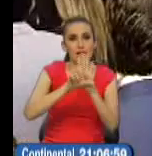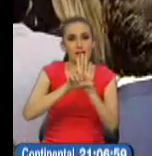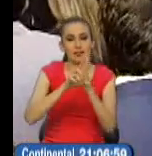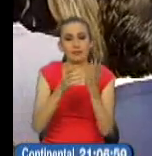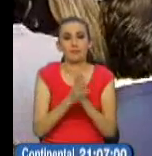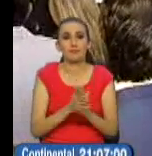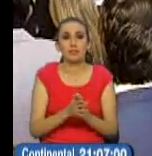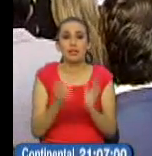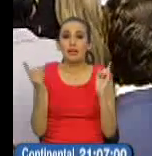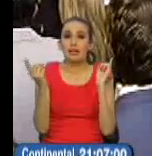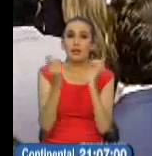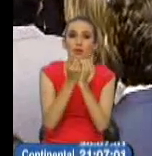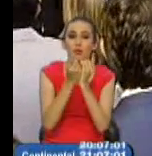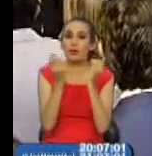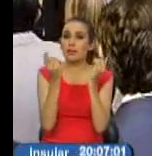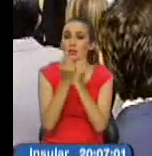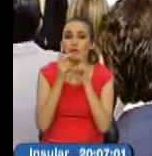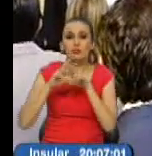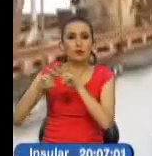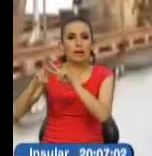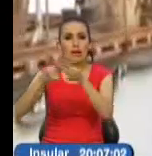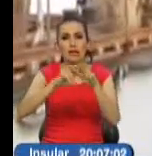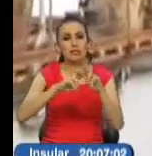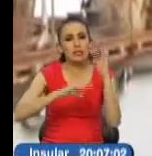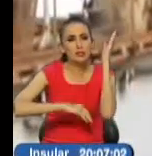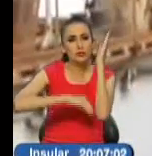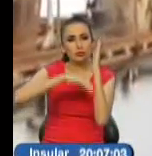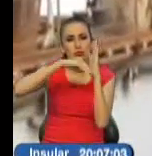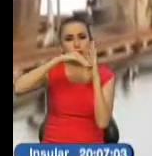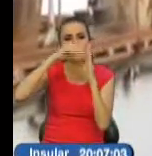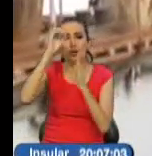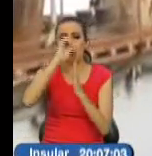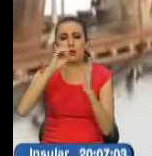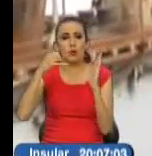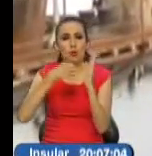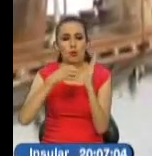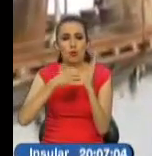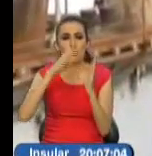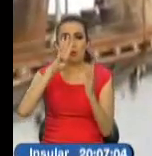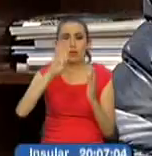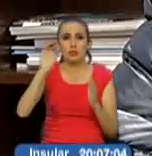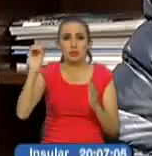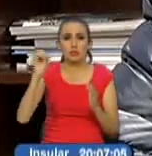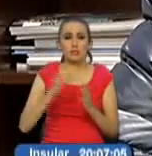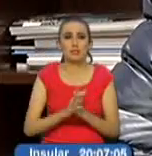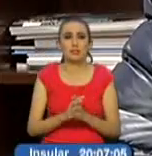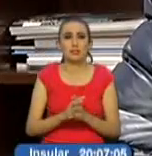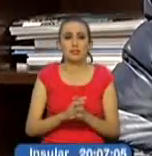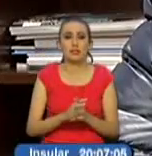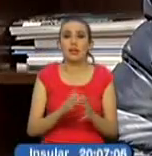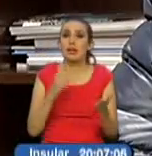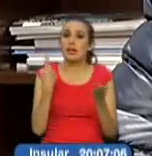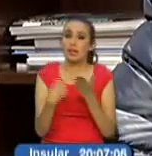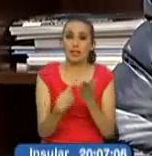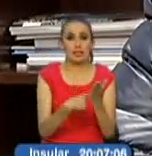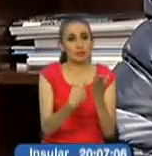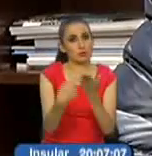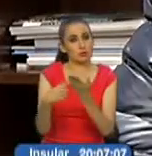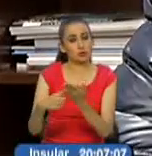en el que además se planteó el análisis de un posible aumento de aranceles a más de 400 subpartidas. Estamos en plena discusión el